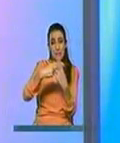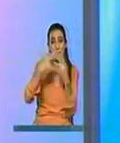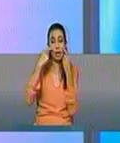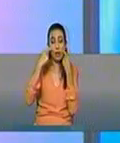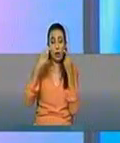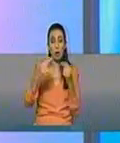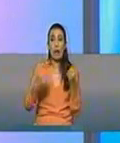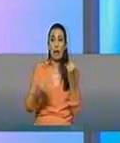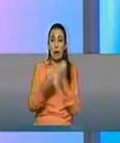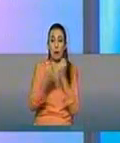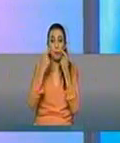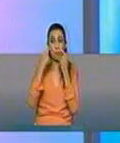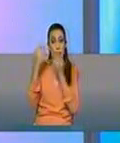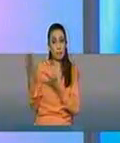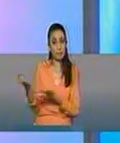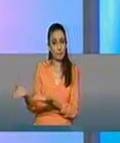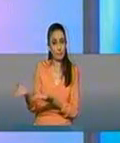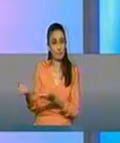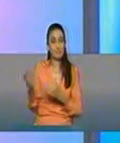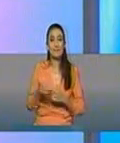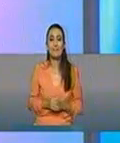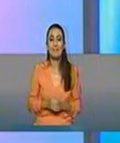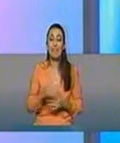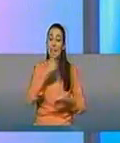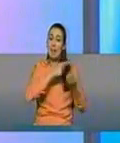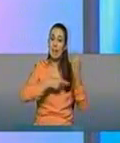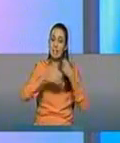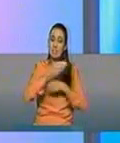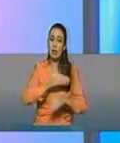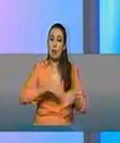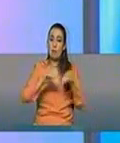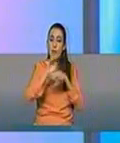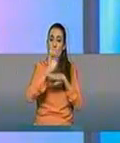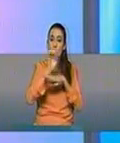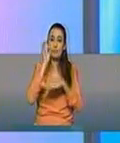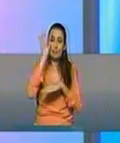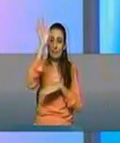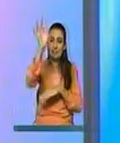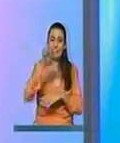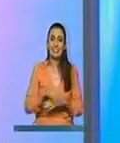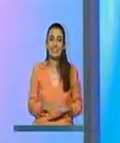hashtag Apoyo Cerveza Artesanal. Regresamos en breve en Ecuador al Futuro.